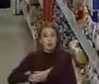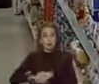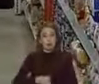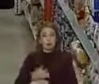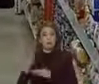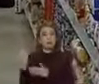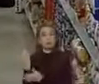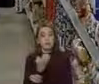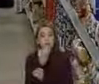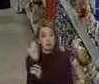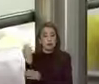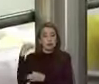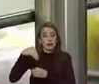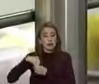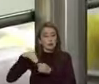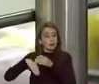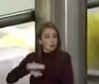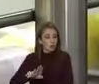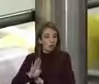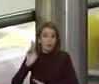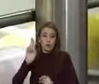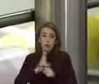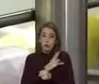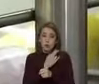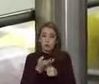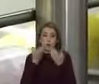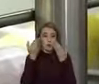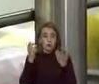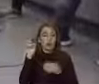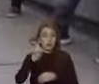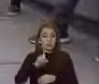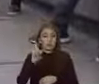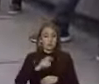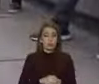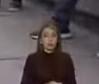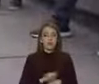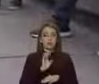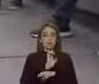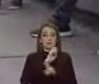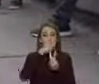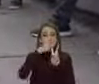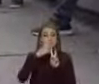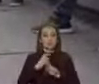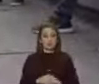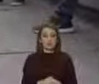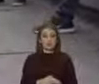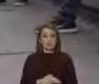de emergencia familiar para usarse en caso de necesidad. Verónica Rivadeneira, Ecuador TV.